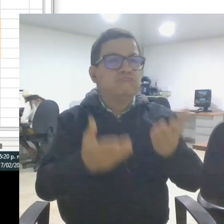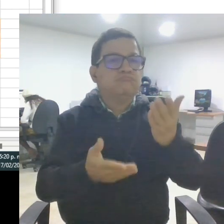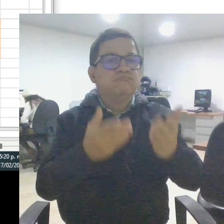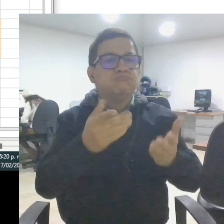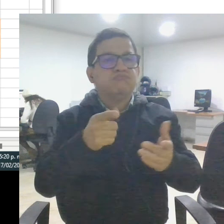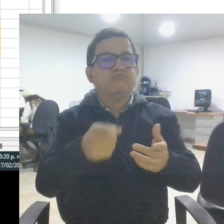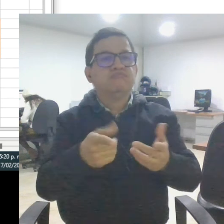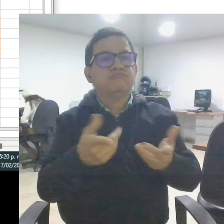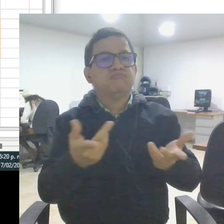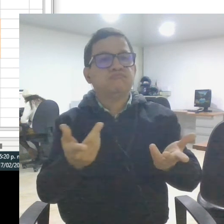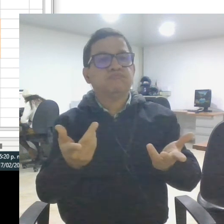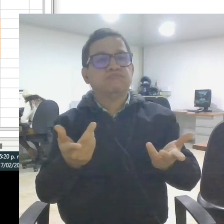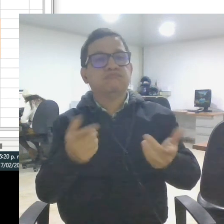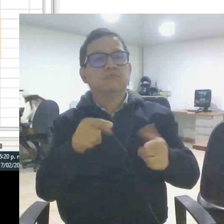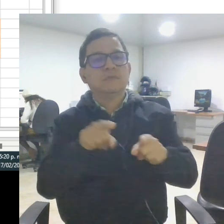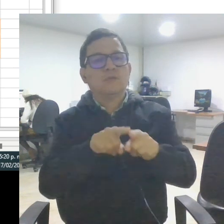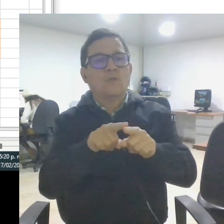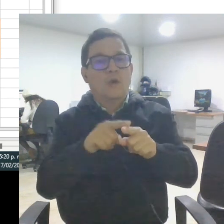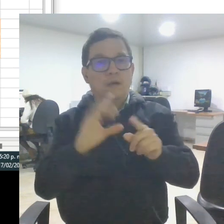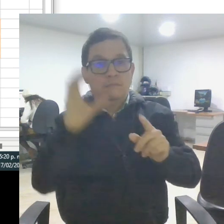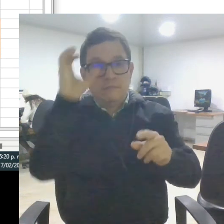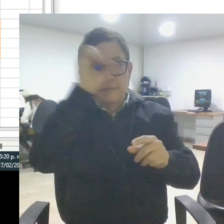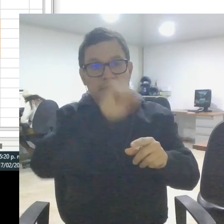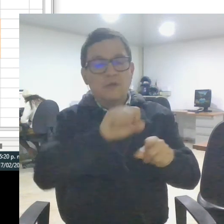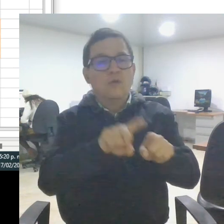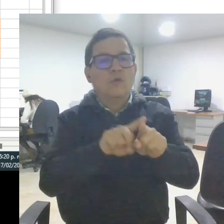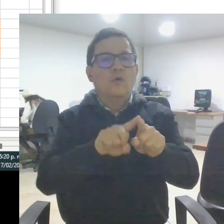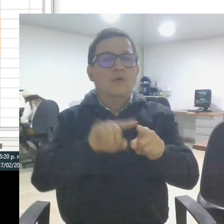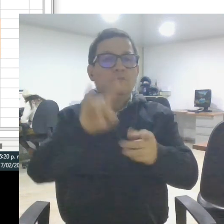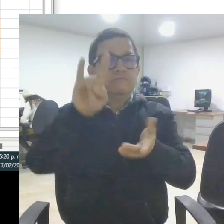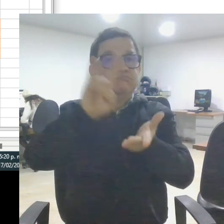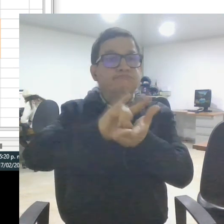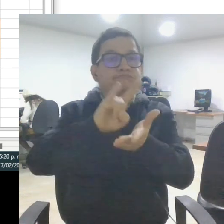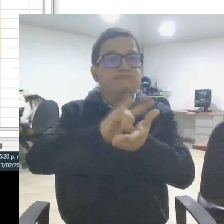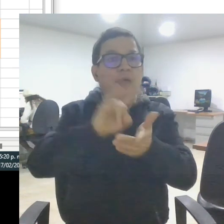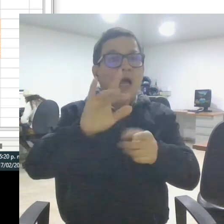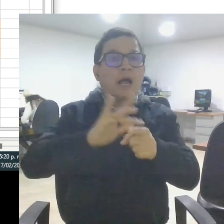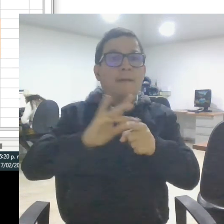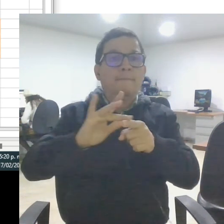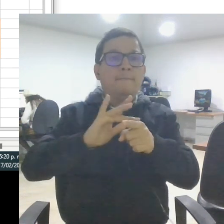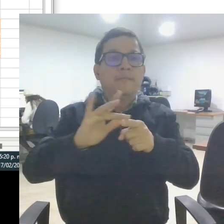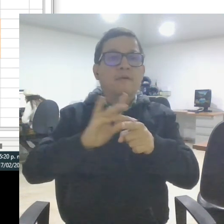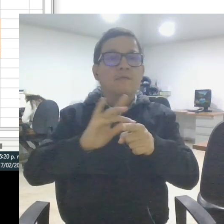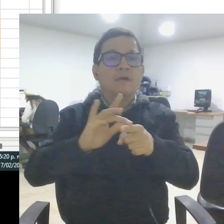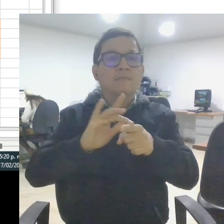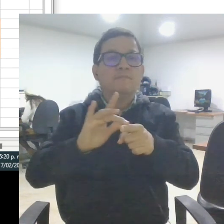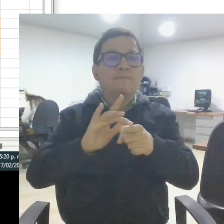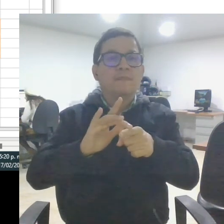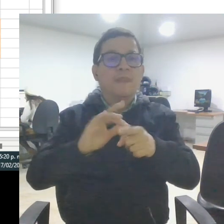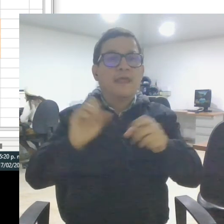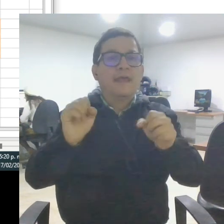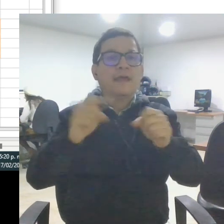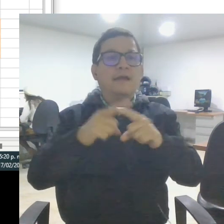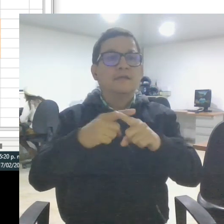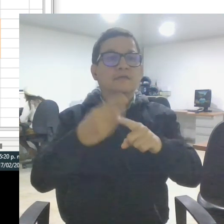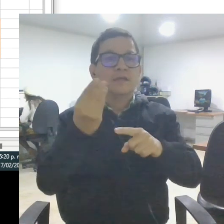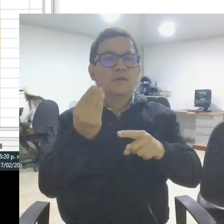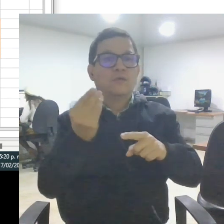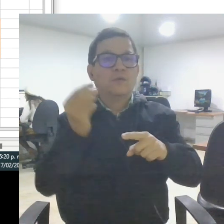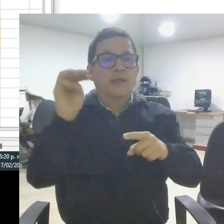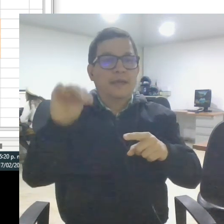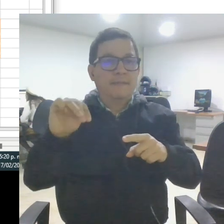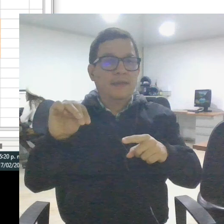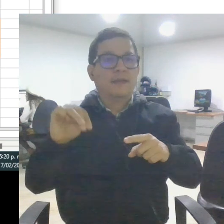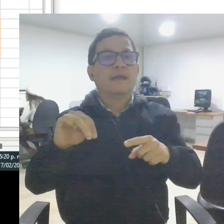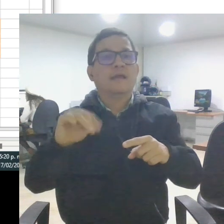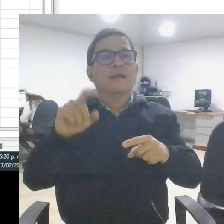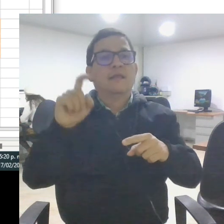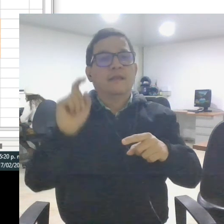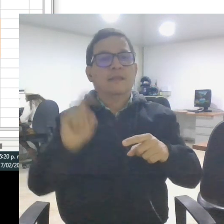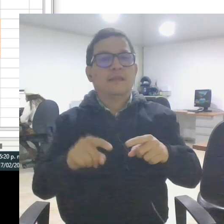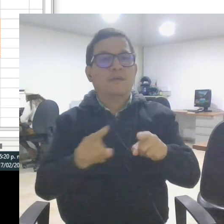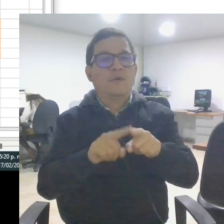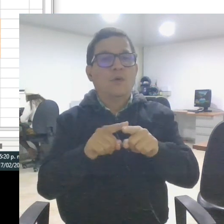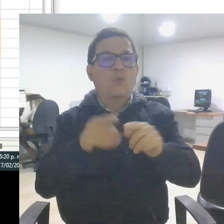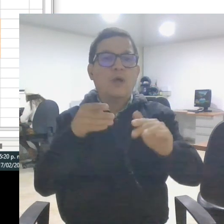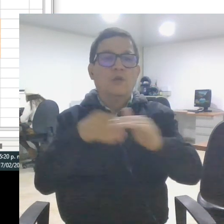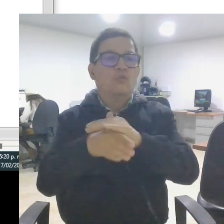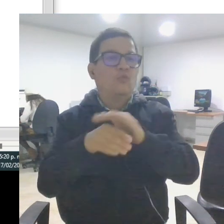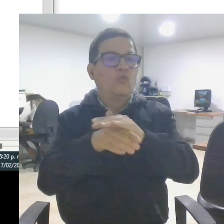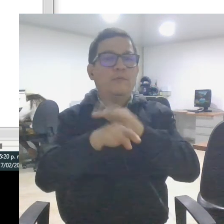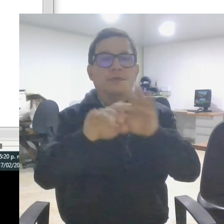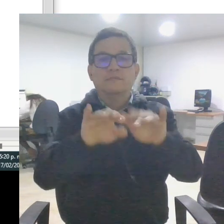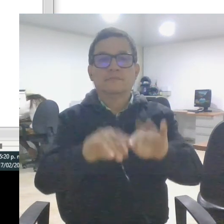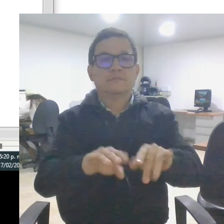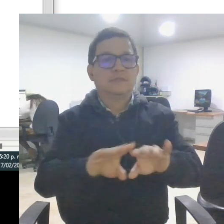ha logrado descargar la aplicación de Excel QM, lo único que tiene que hacer es ingresar los datos, que en